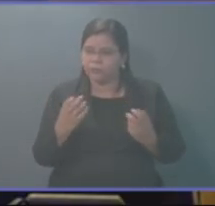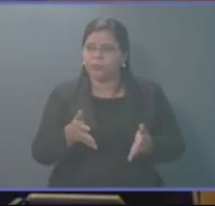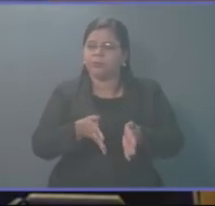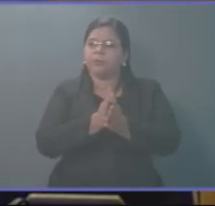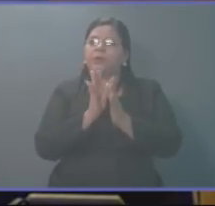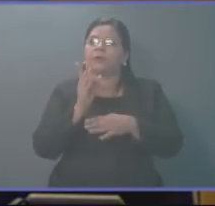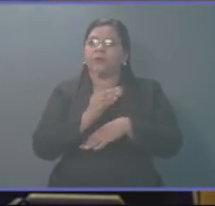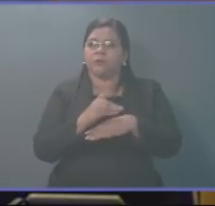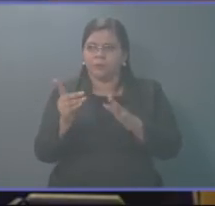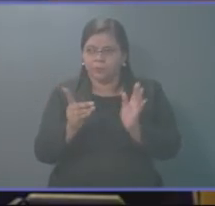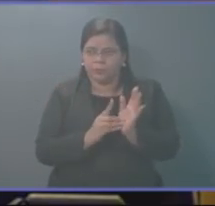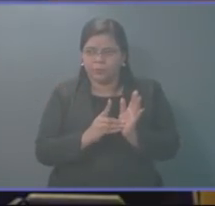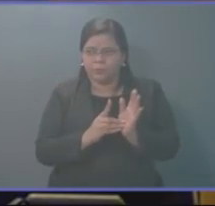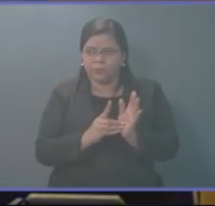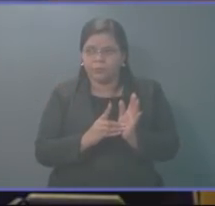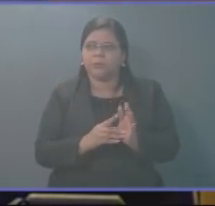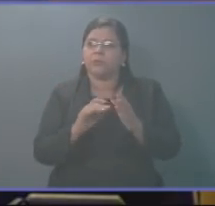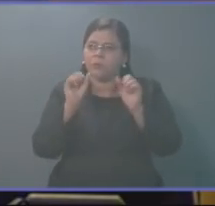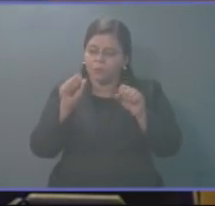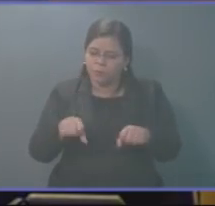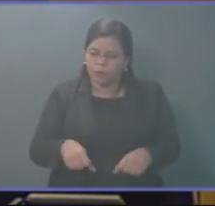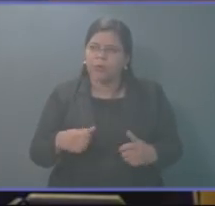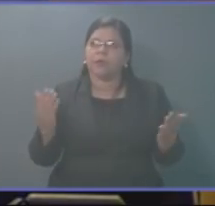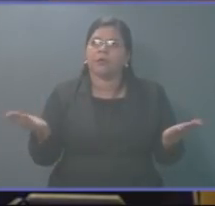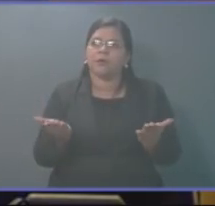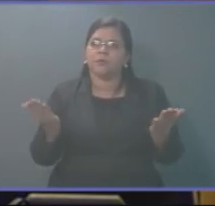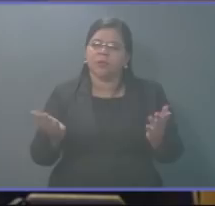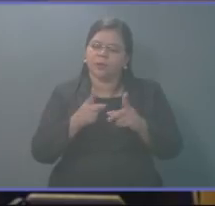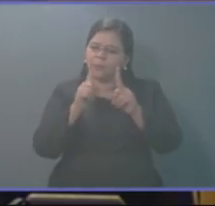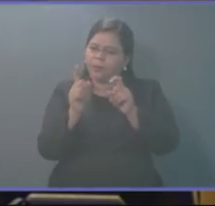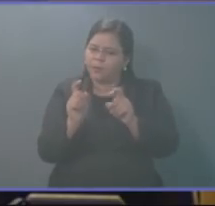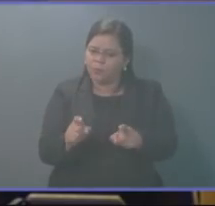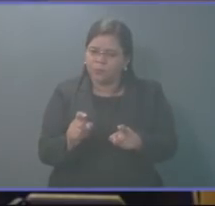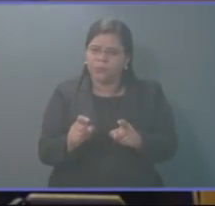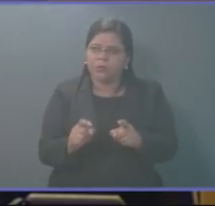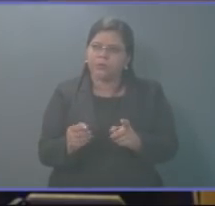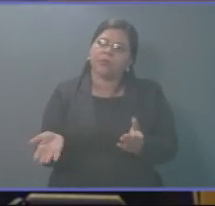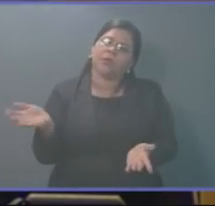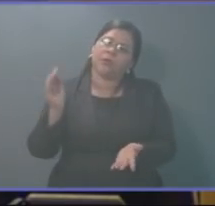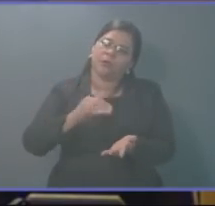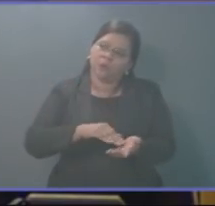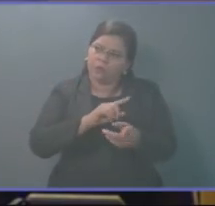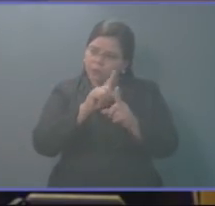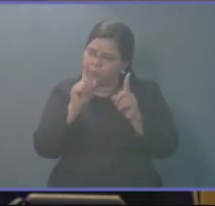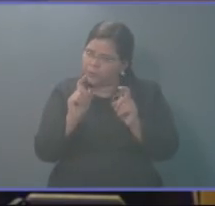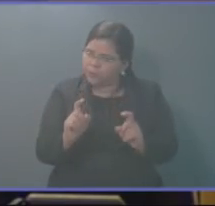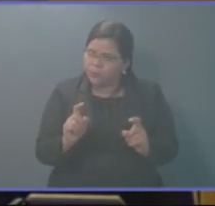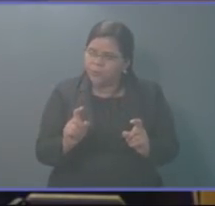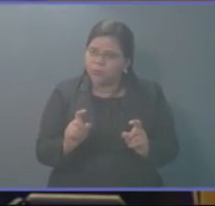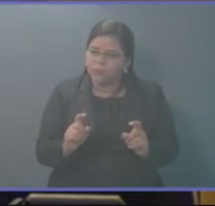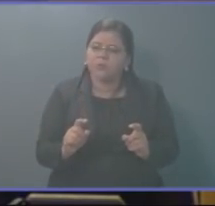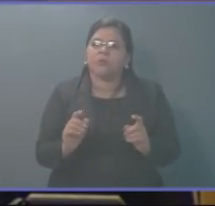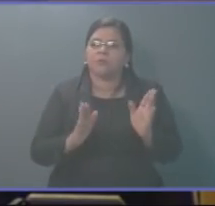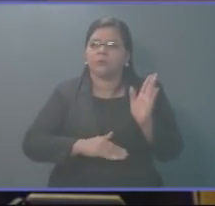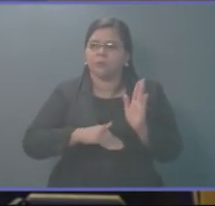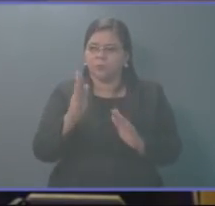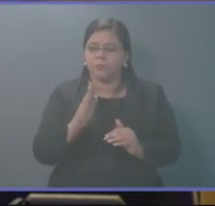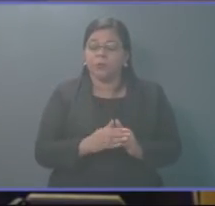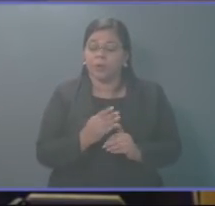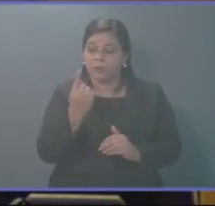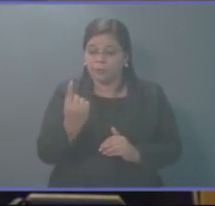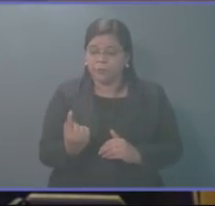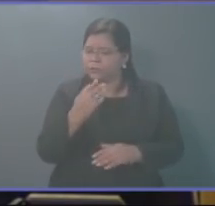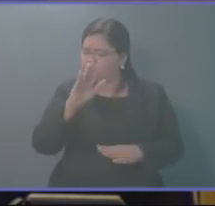diputados y diputadas realizar las preguntas y repreguntas a los citados funcionarios, guardando siempre